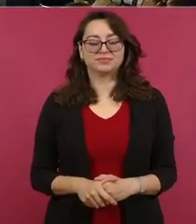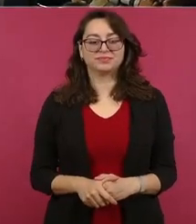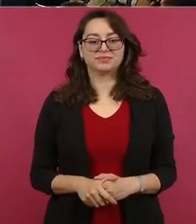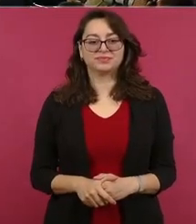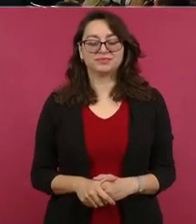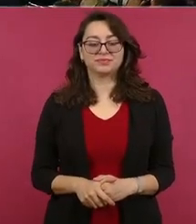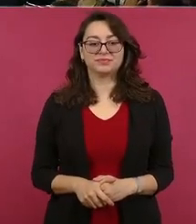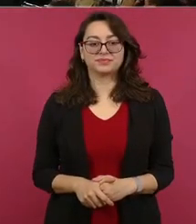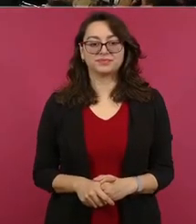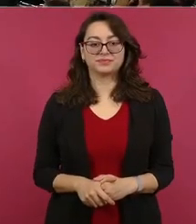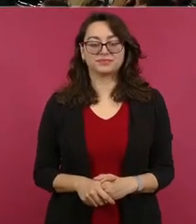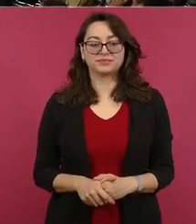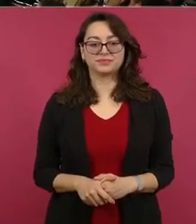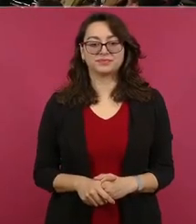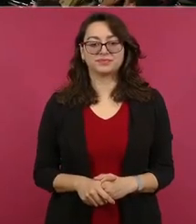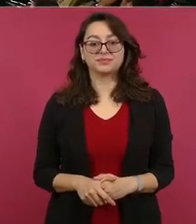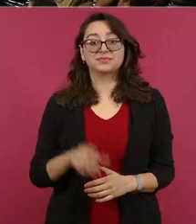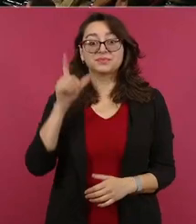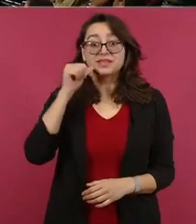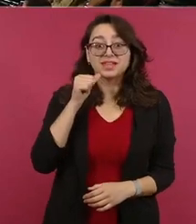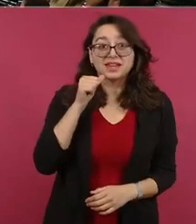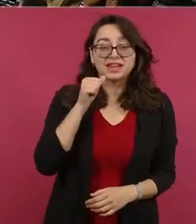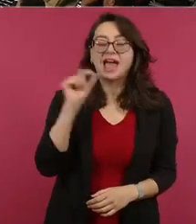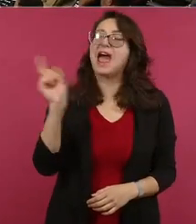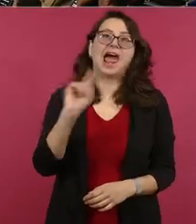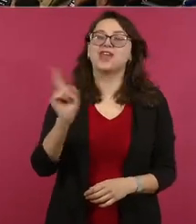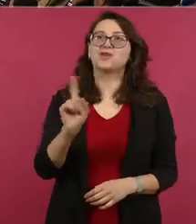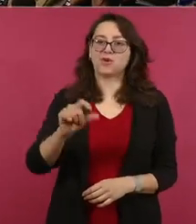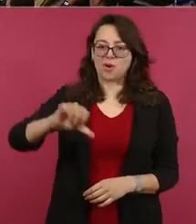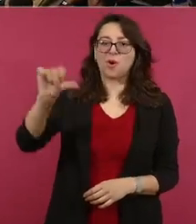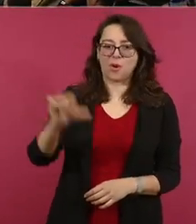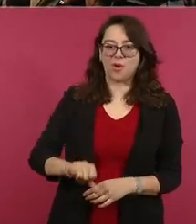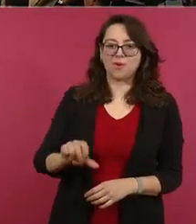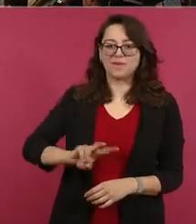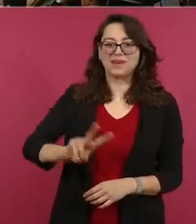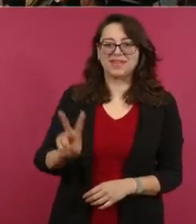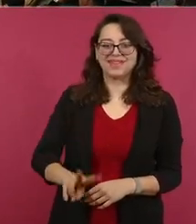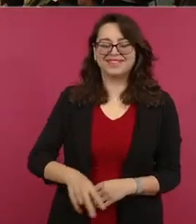mañana, digo, hoy. Buenos días, perdón.